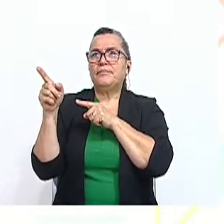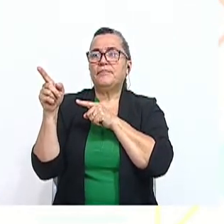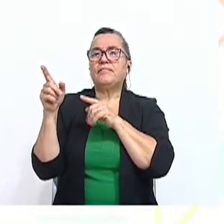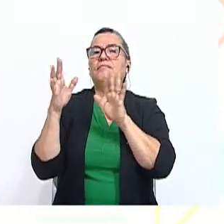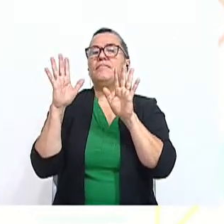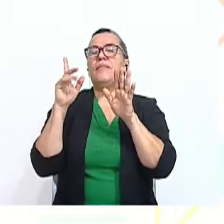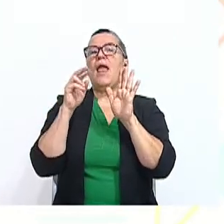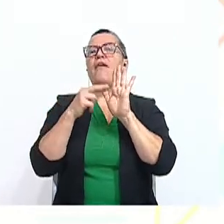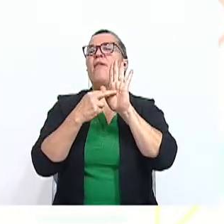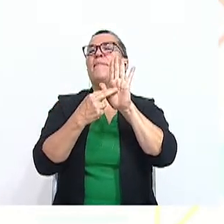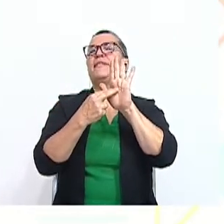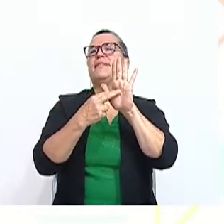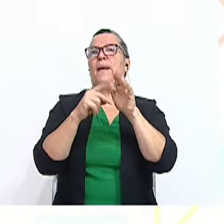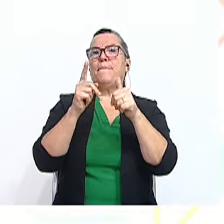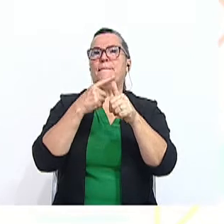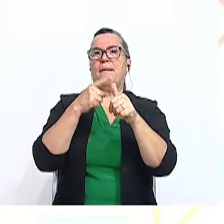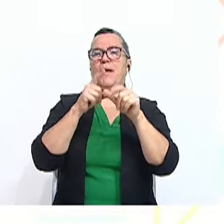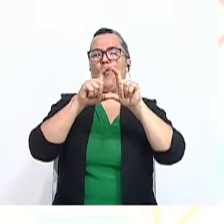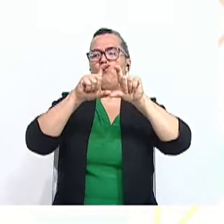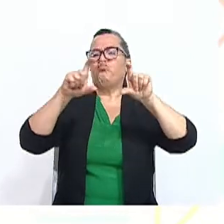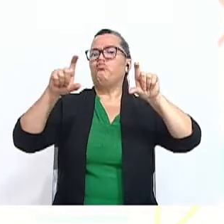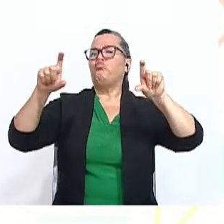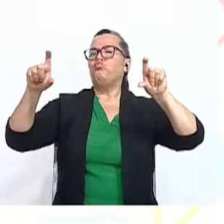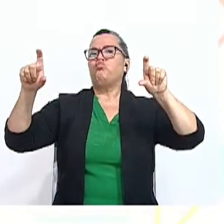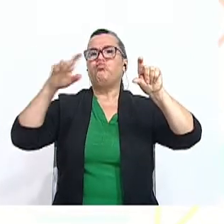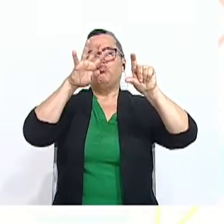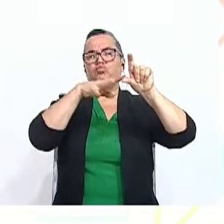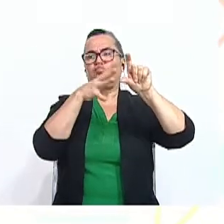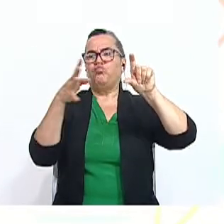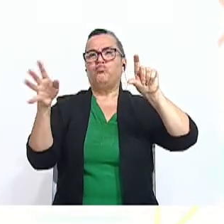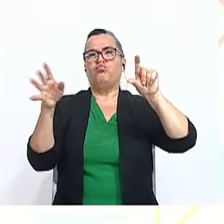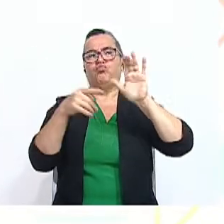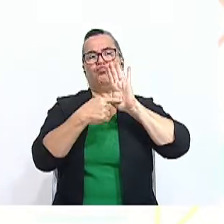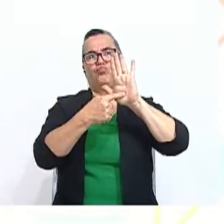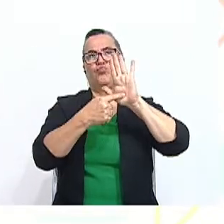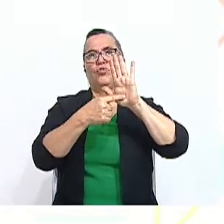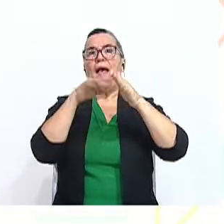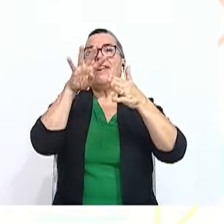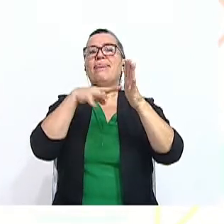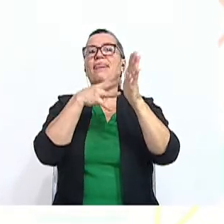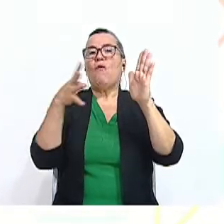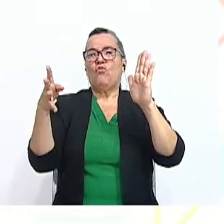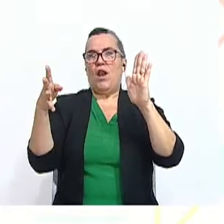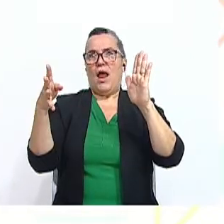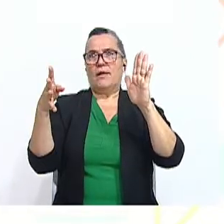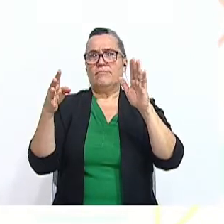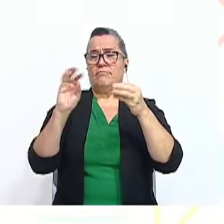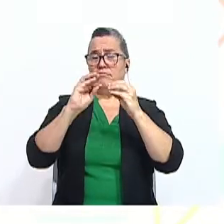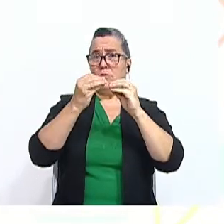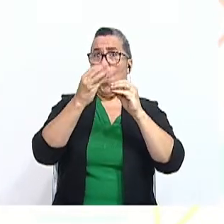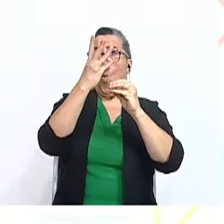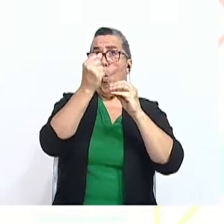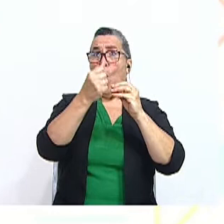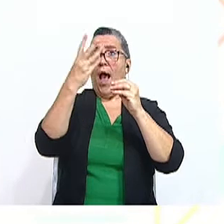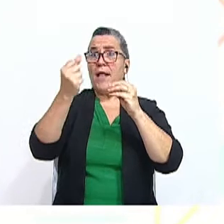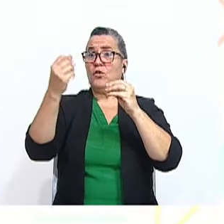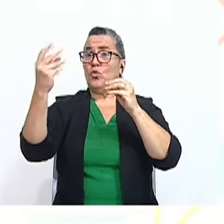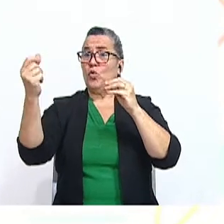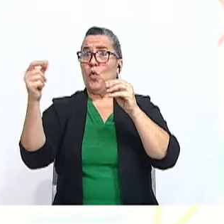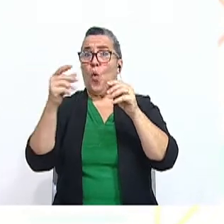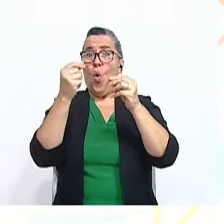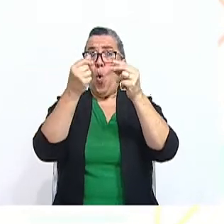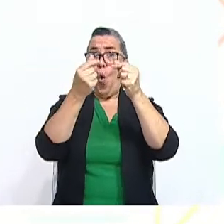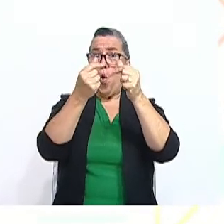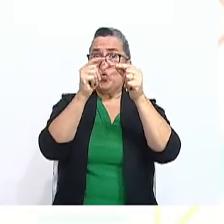Vamos a representarlo primeramente por medio de una representación tabular. Los precios de los celulares en